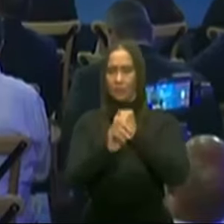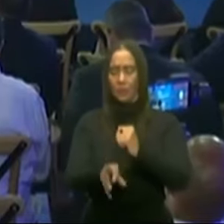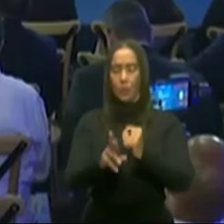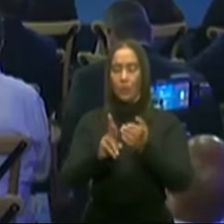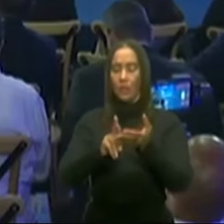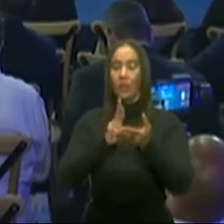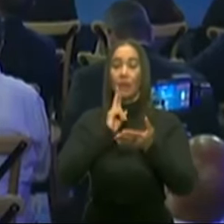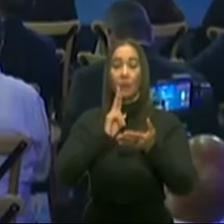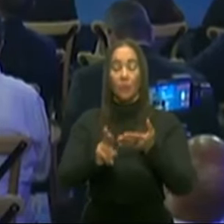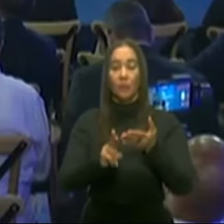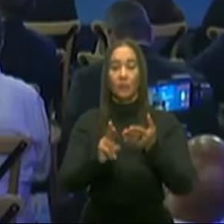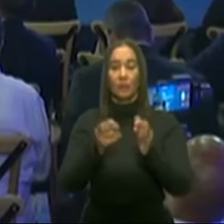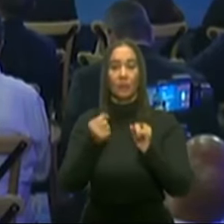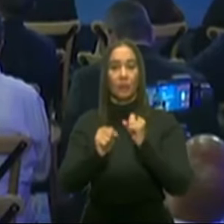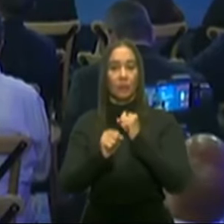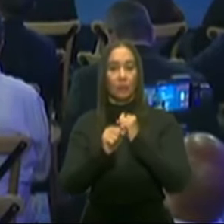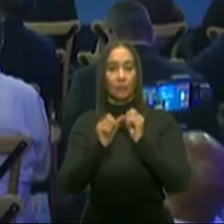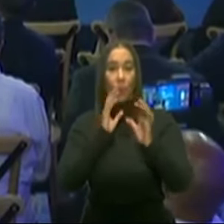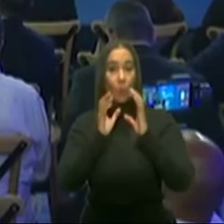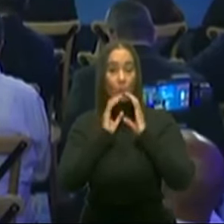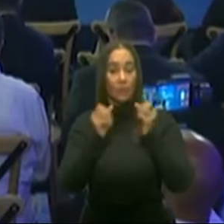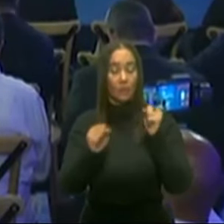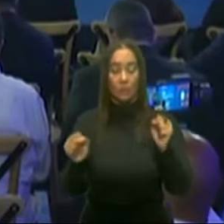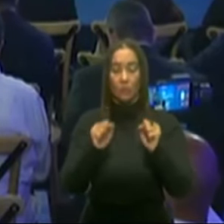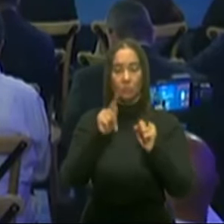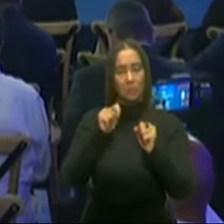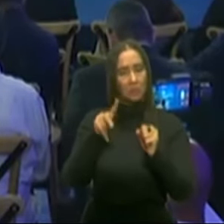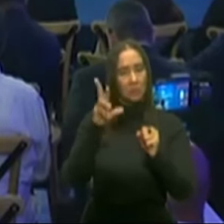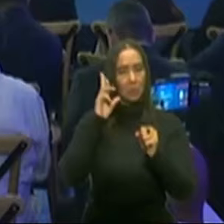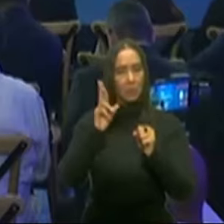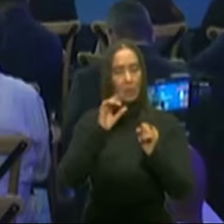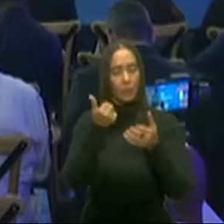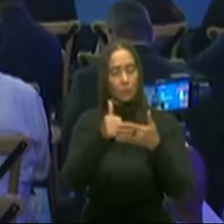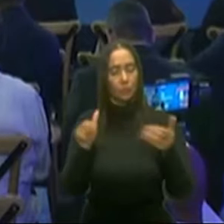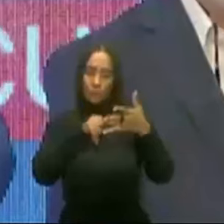ponderar la pieza que se le está presentando, el resultado de este trabajo. Nos fuimos con Nanfi Rodríguez.